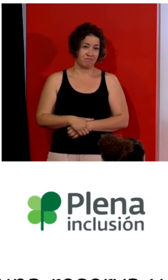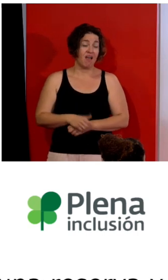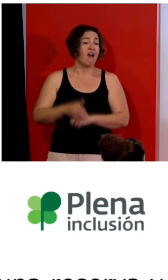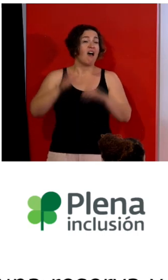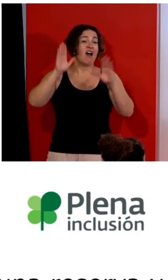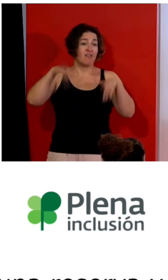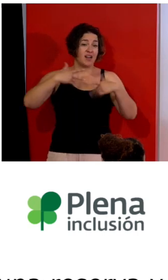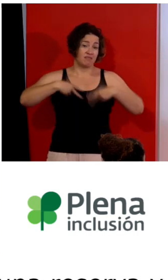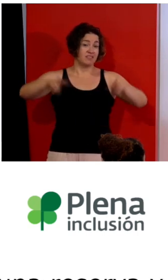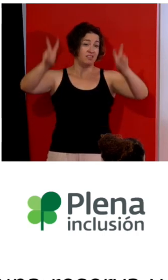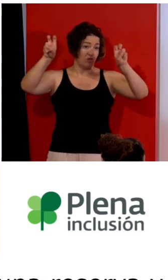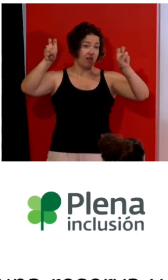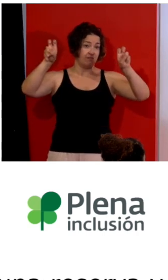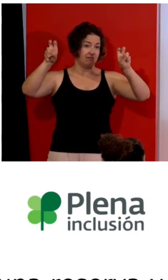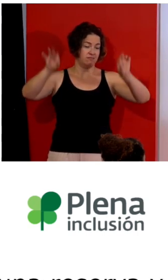es el titular.